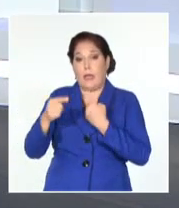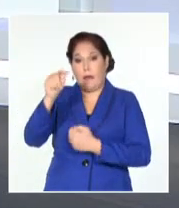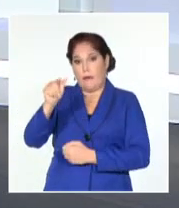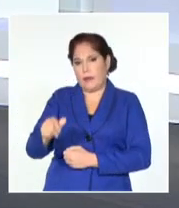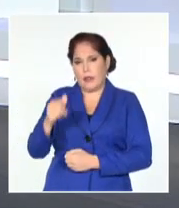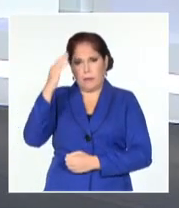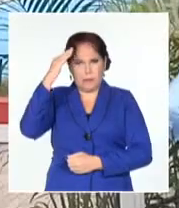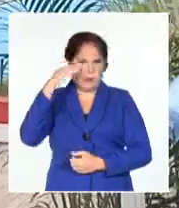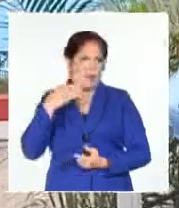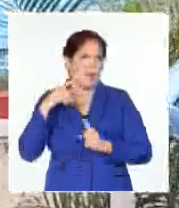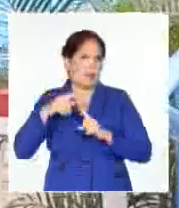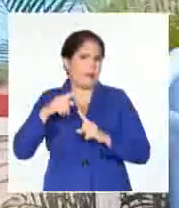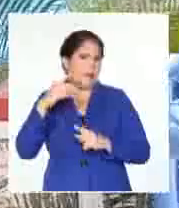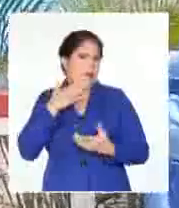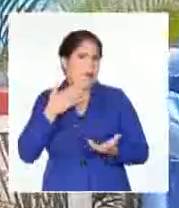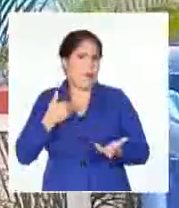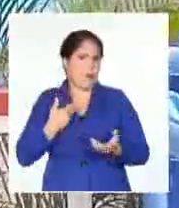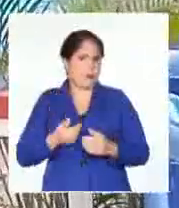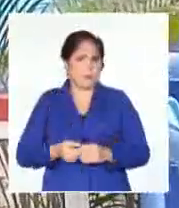Arce Montero.